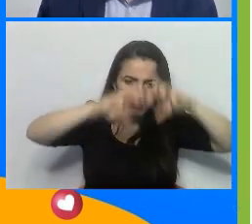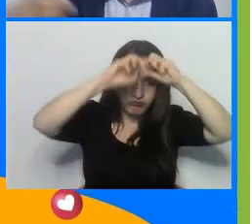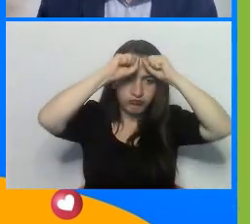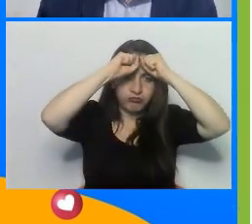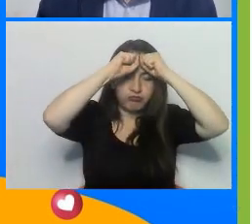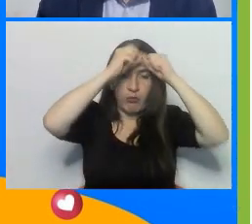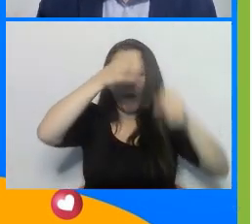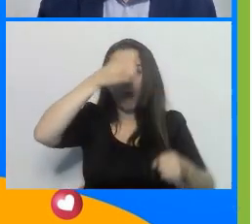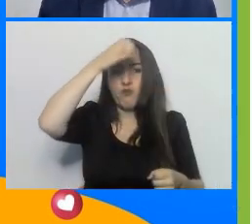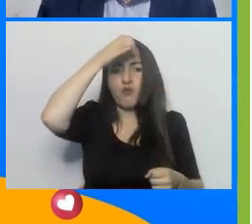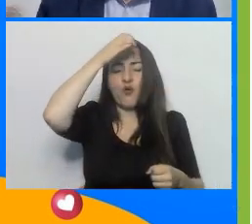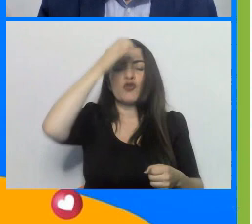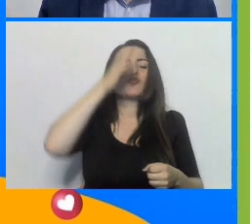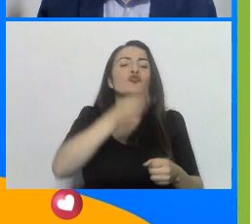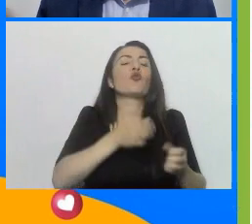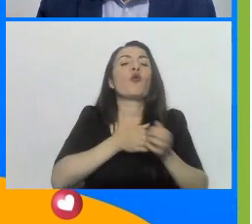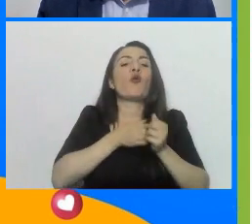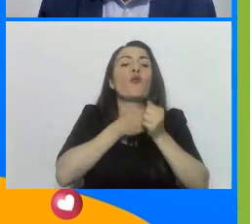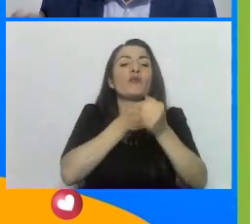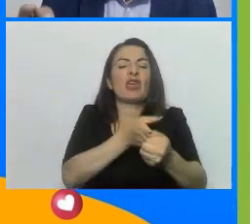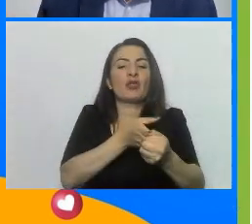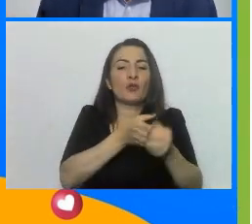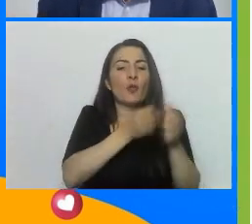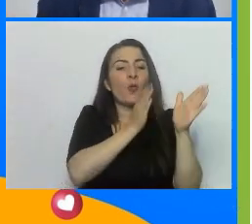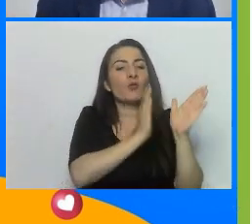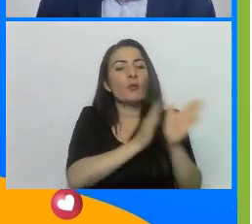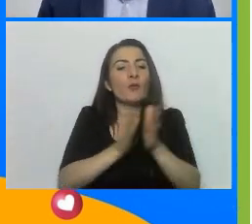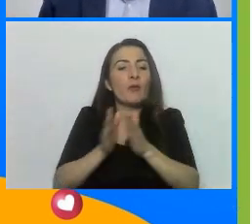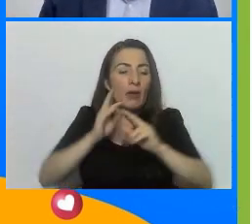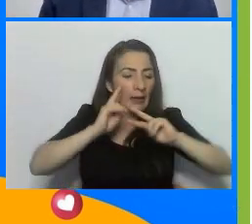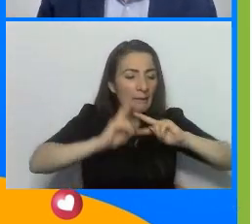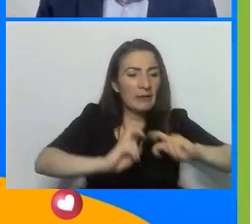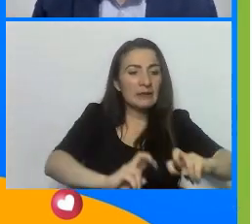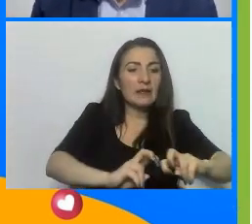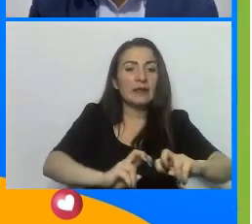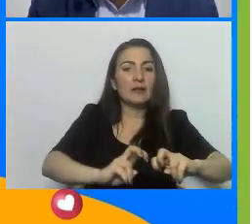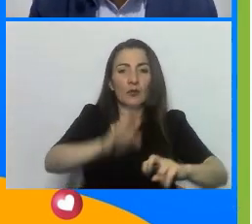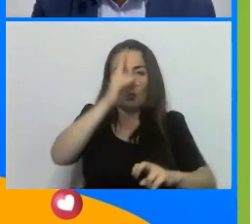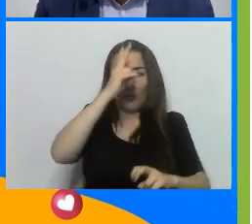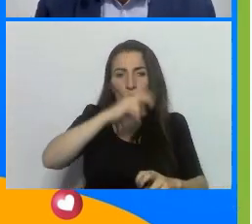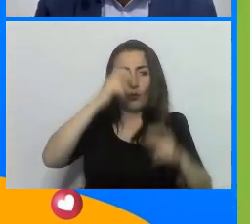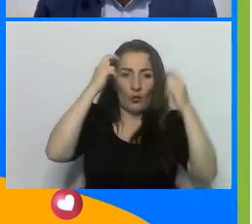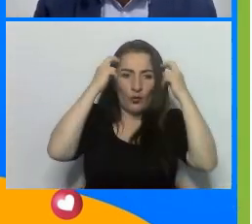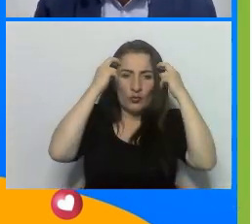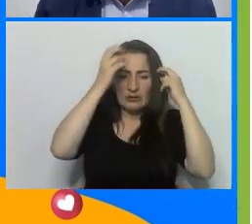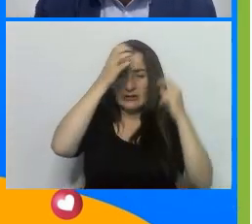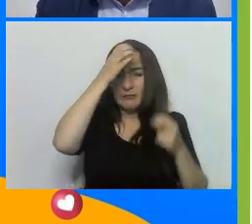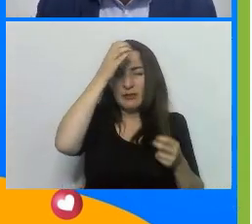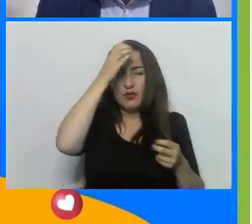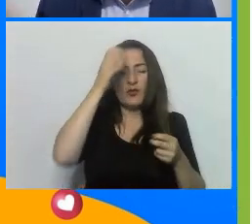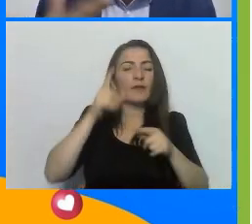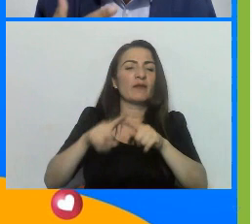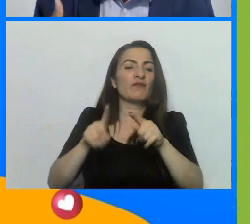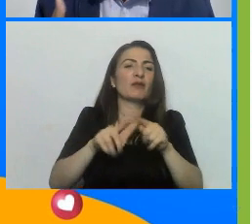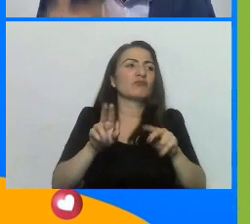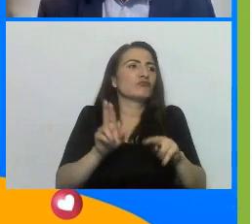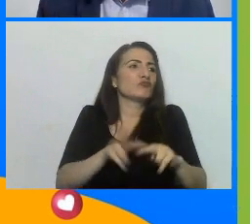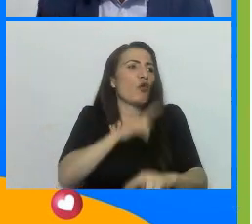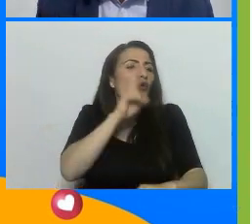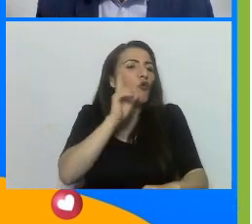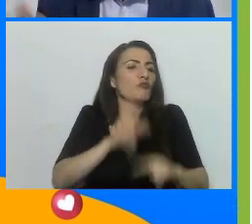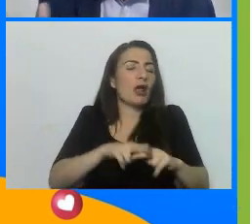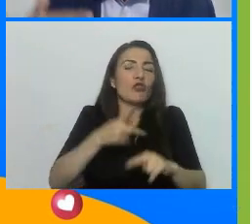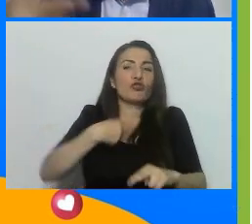a partir de un método ordenado de investigación, y hablamos del conocimiento común, que es el común, el de todos, el que